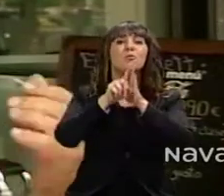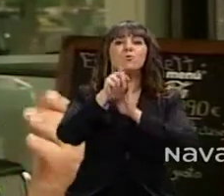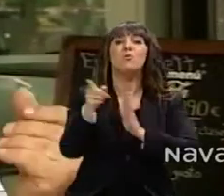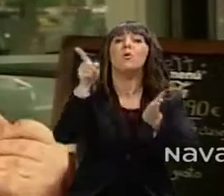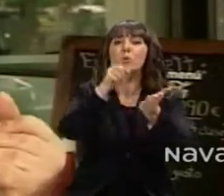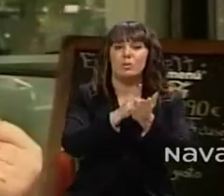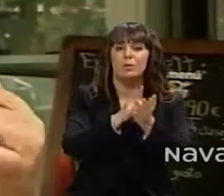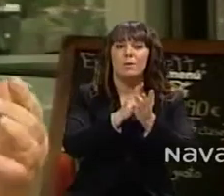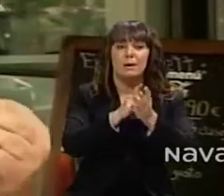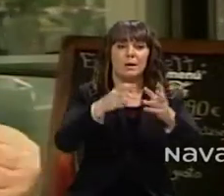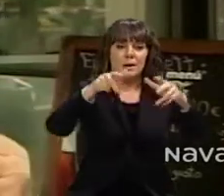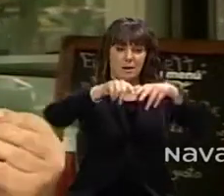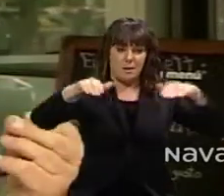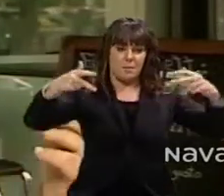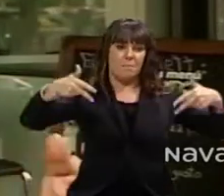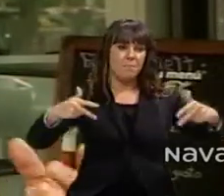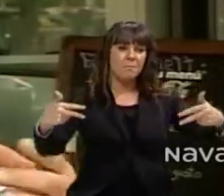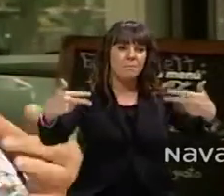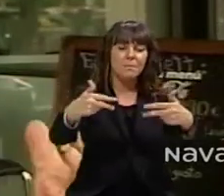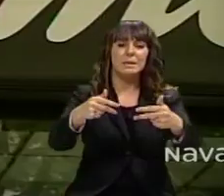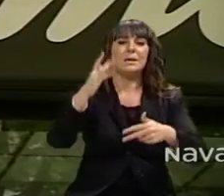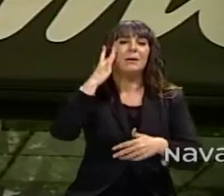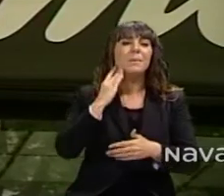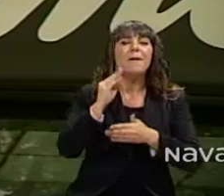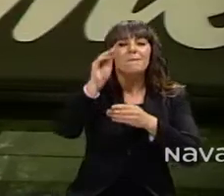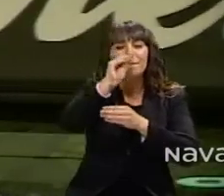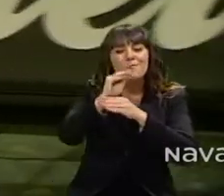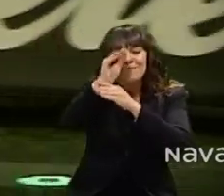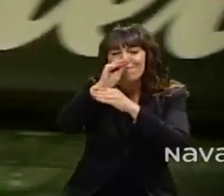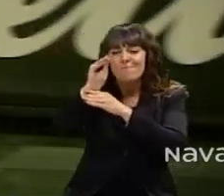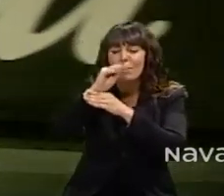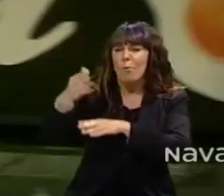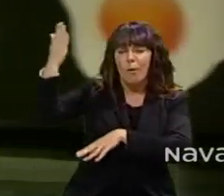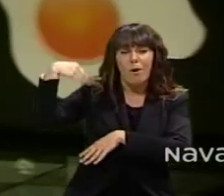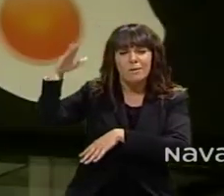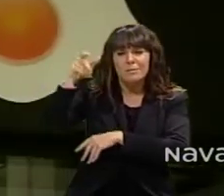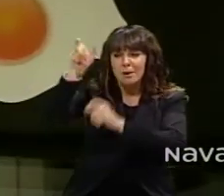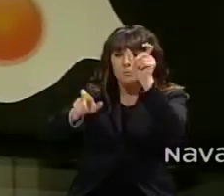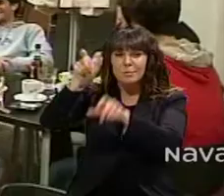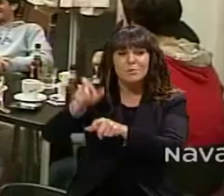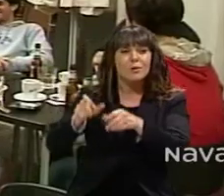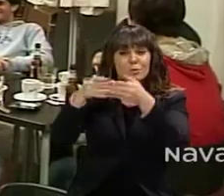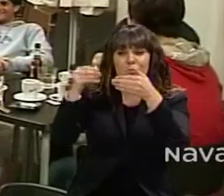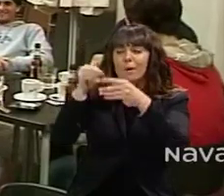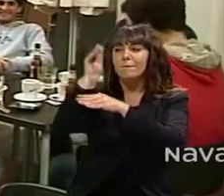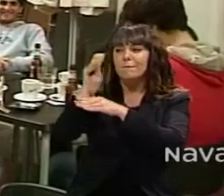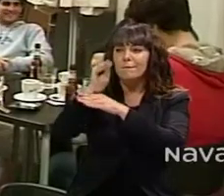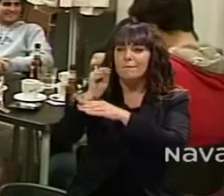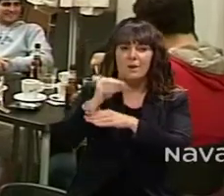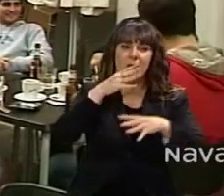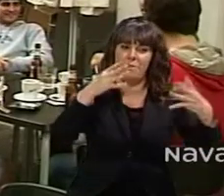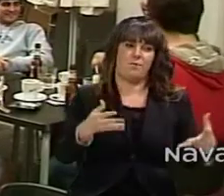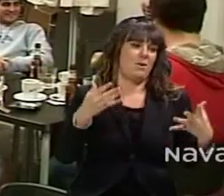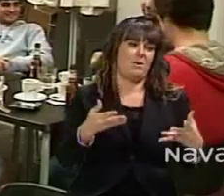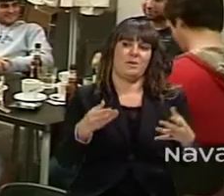sirviendo las mesas, limpiando las mesas, atendiendo al cliente, mimándolo como se hacía antaño. Y entonces, claro, con mi larga